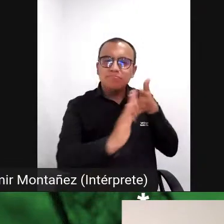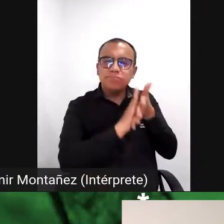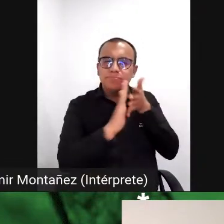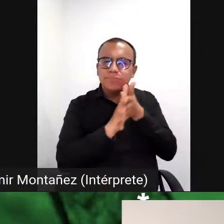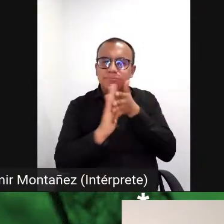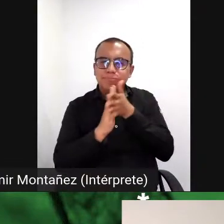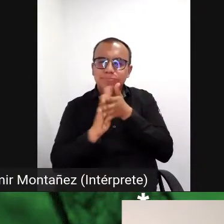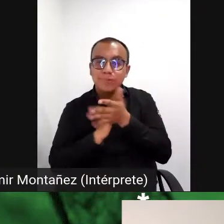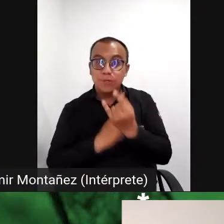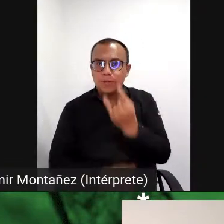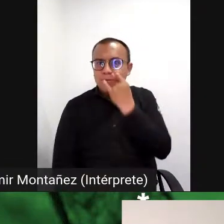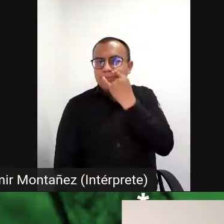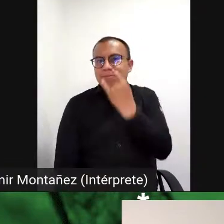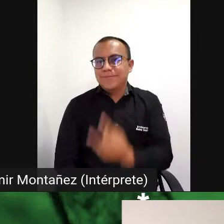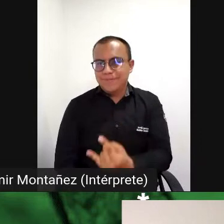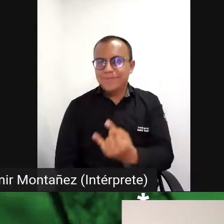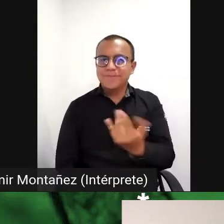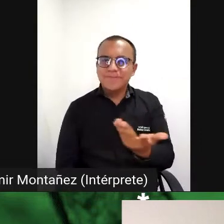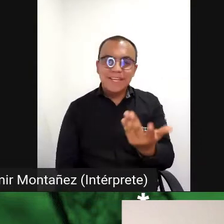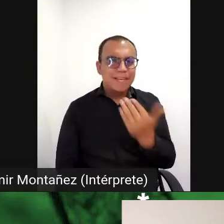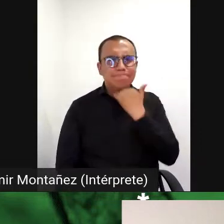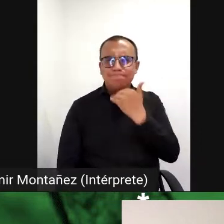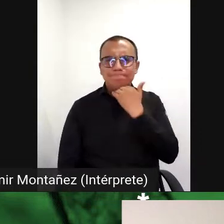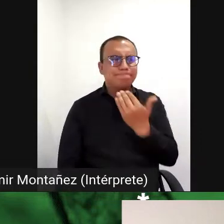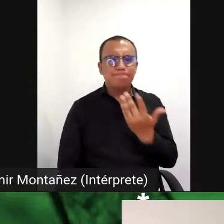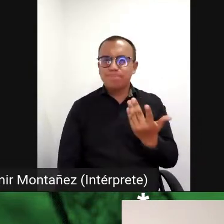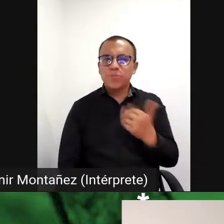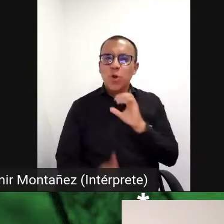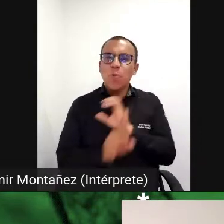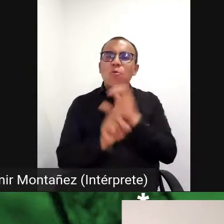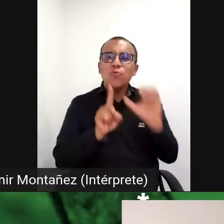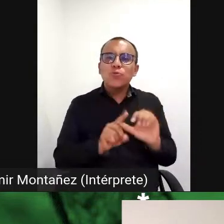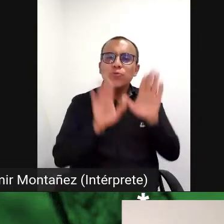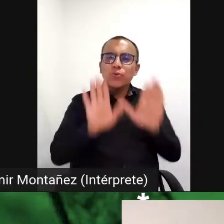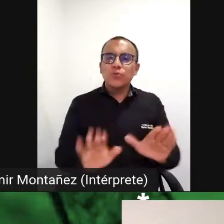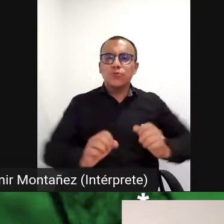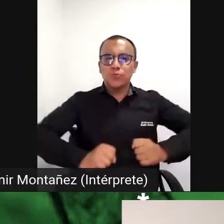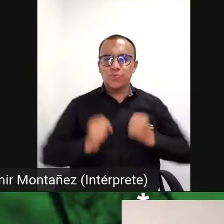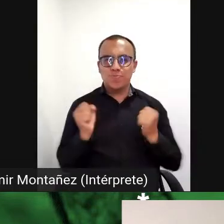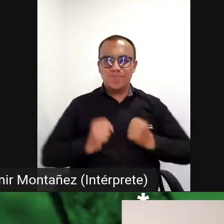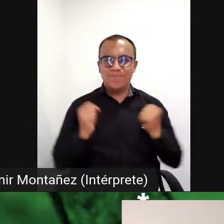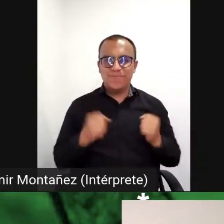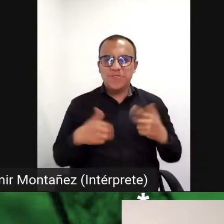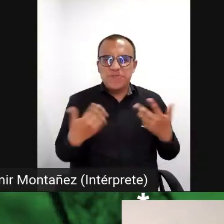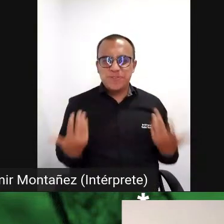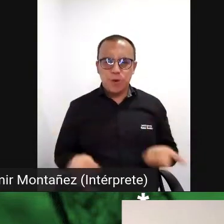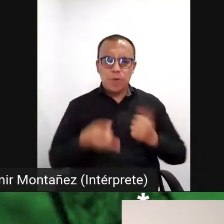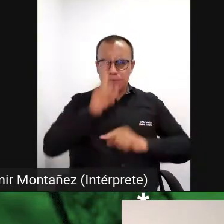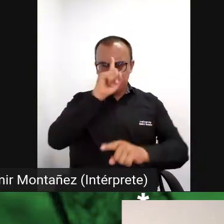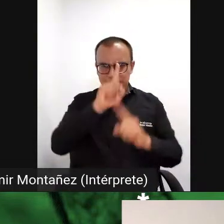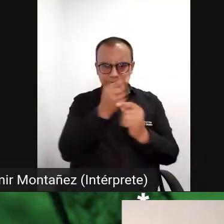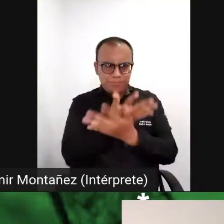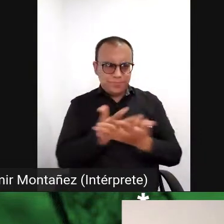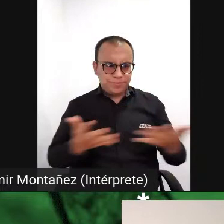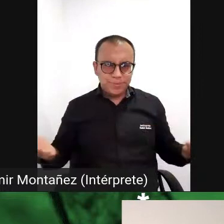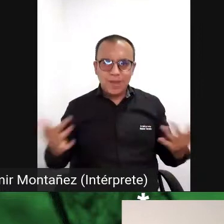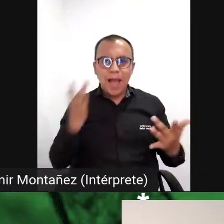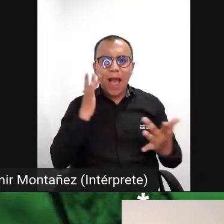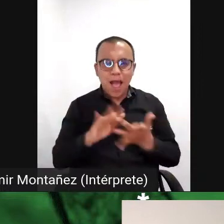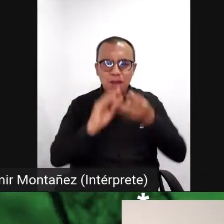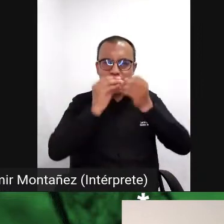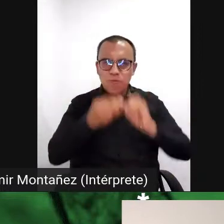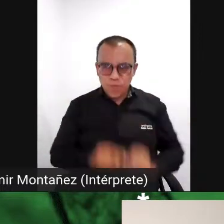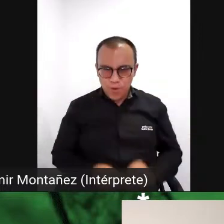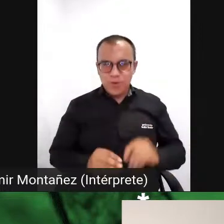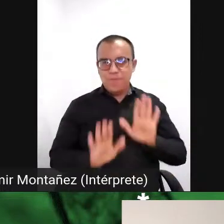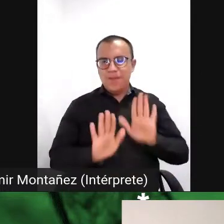son bastante interesantes y que, pues, no sé, es como esta cultura bogotana que también se plasma a través de la biodiversidad en este